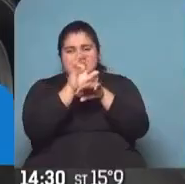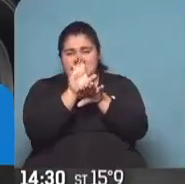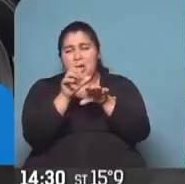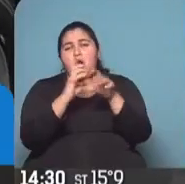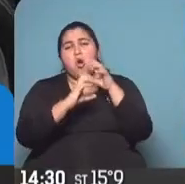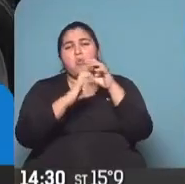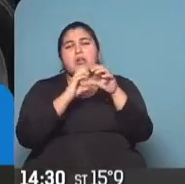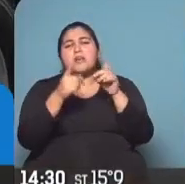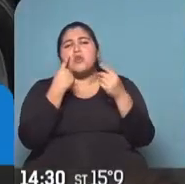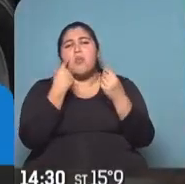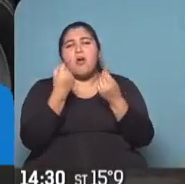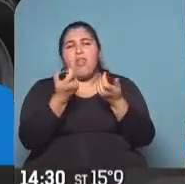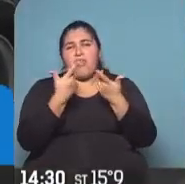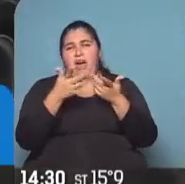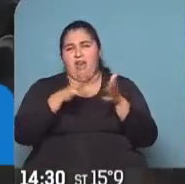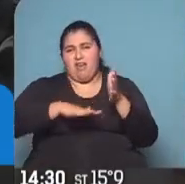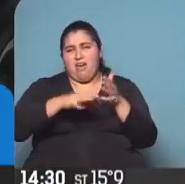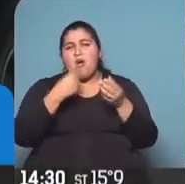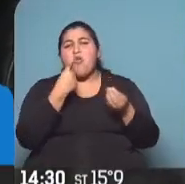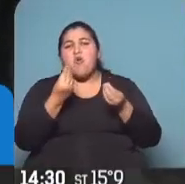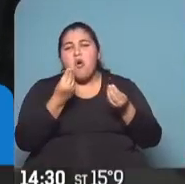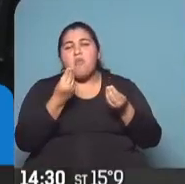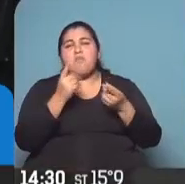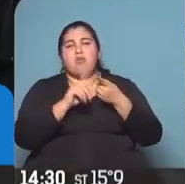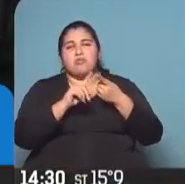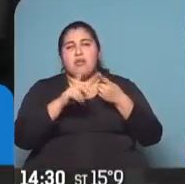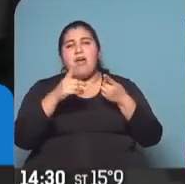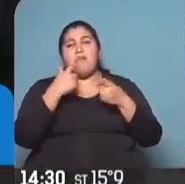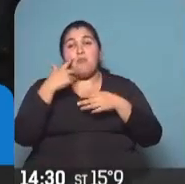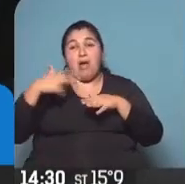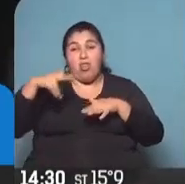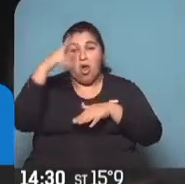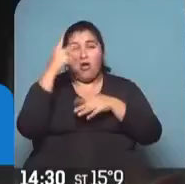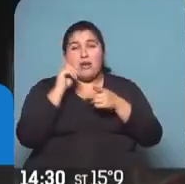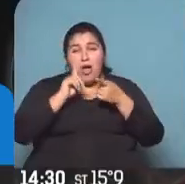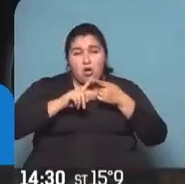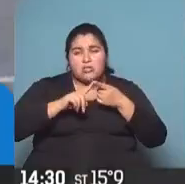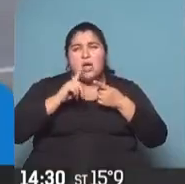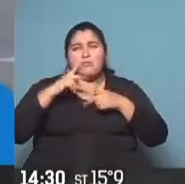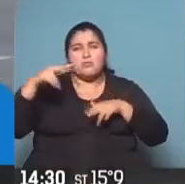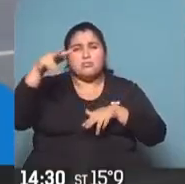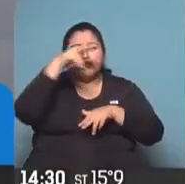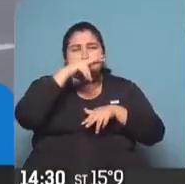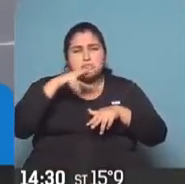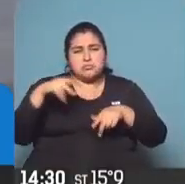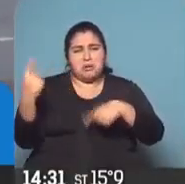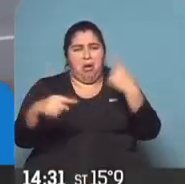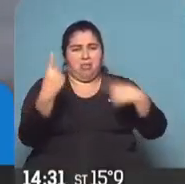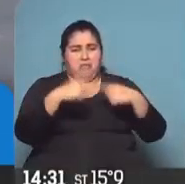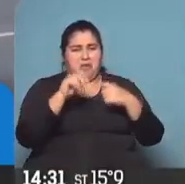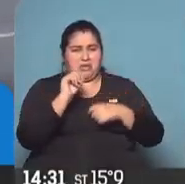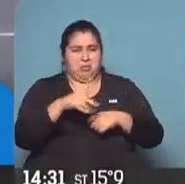que permite trabajar con los centros de visualización de grones en cualquier parte del territorio argentino